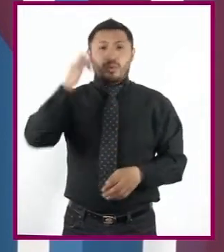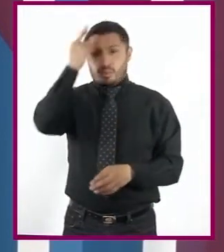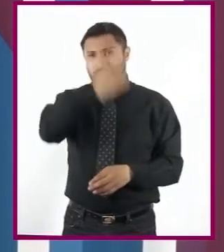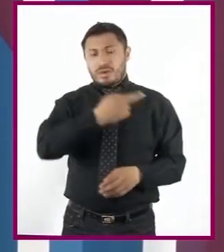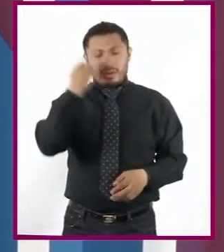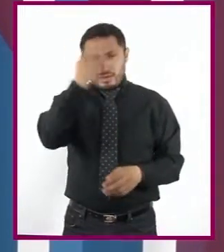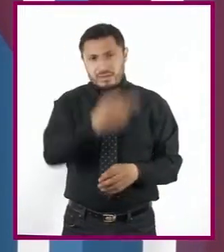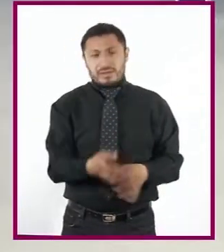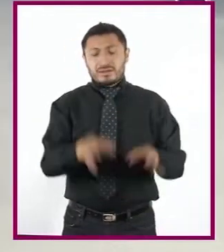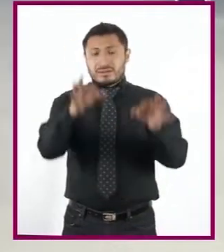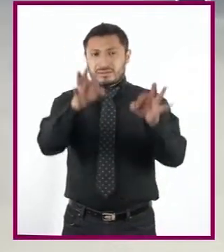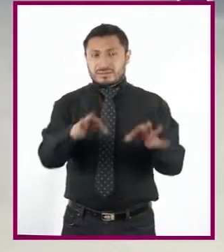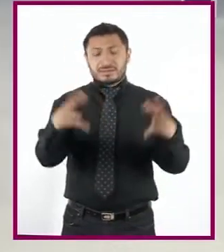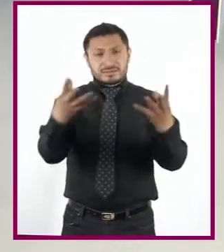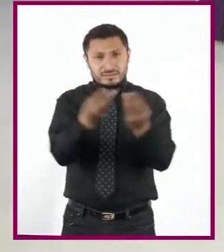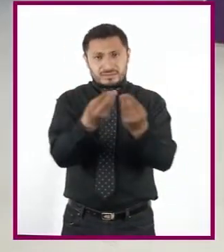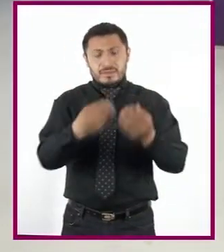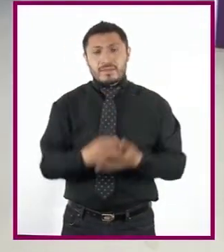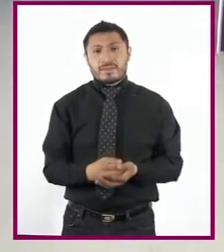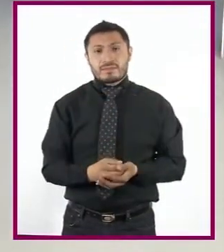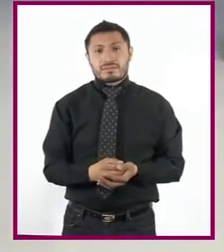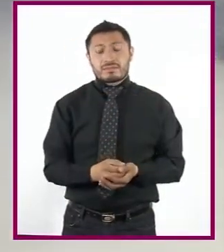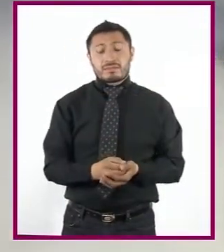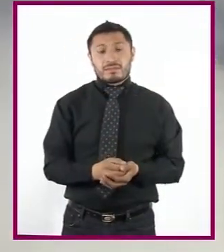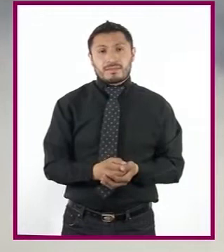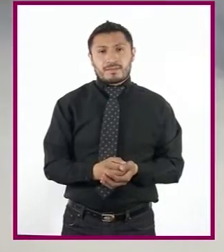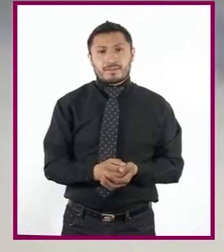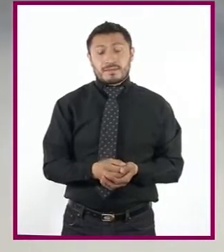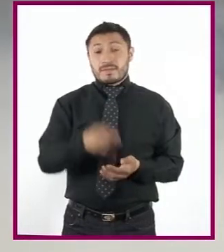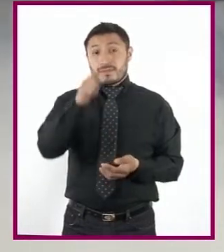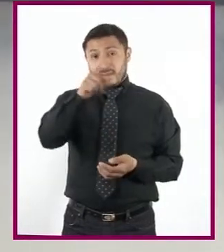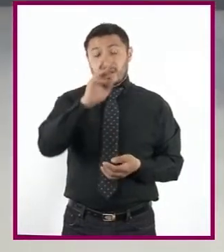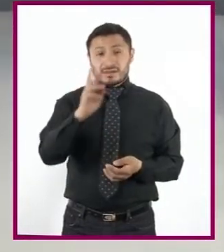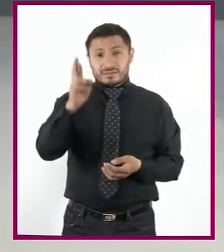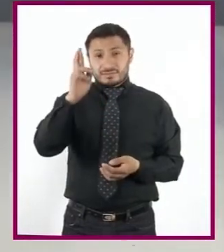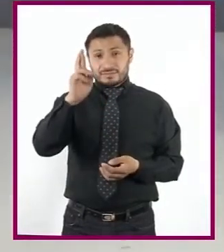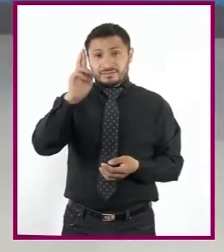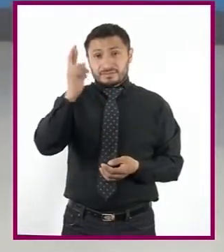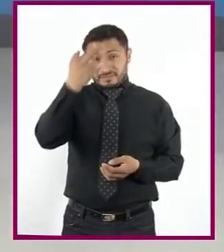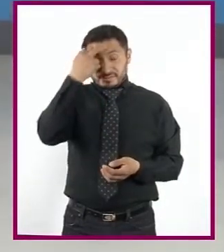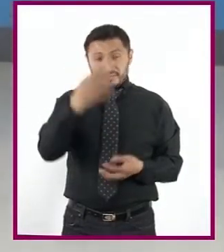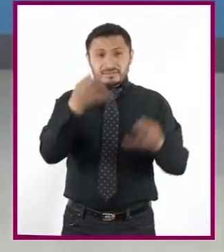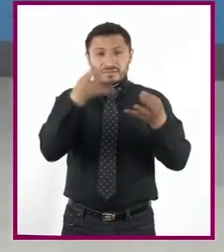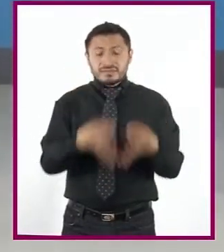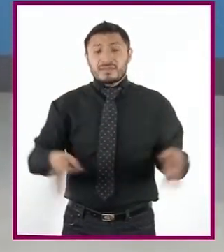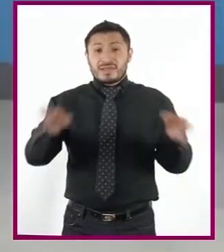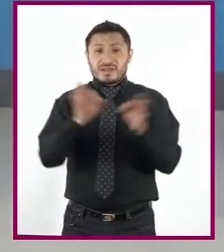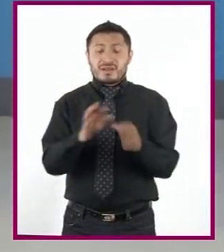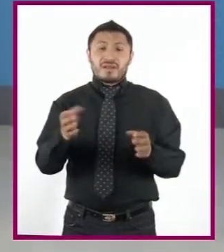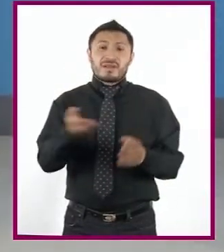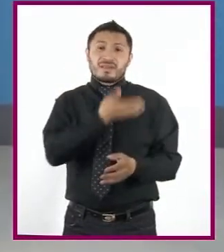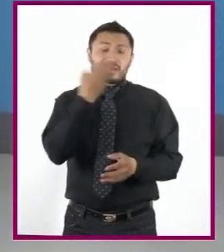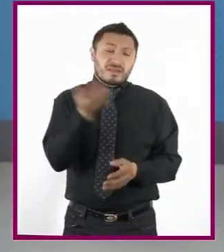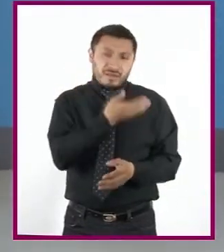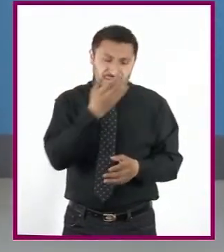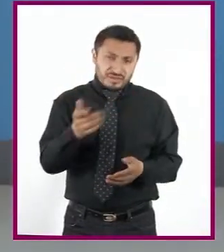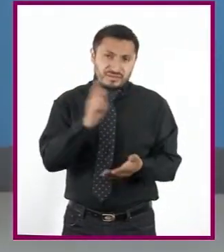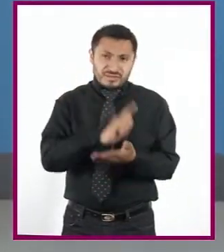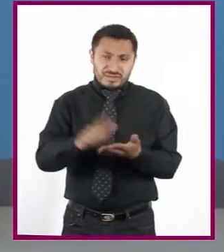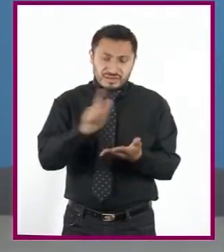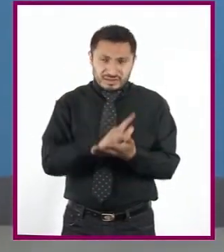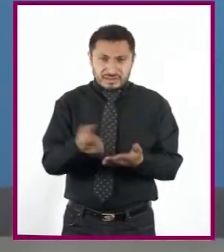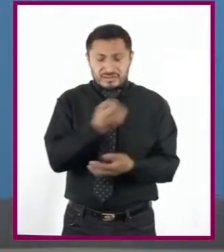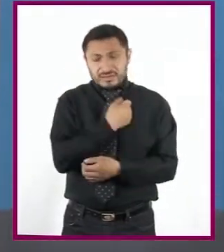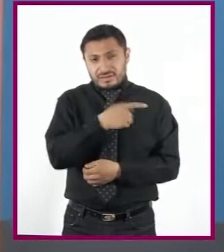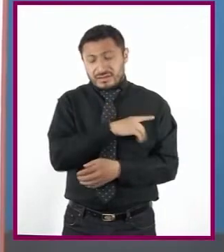analizaremos de forma conjunta. Antes de comenzar, les recuerdo que es importante mantener los hábitos de higiene para cuidar su